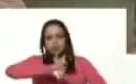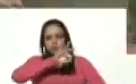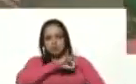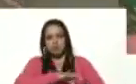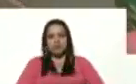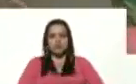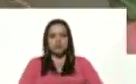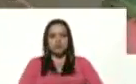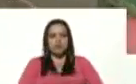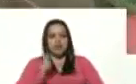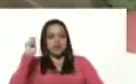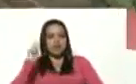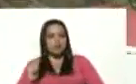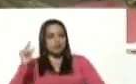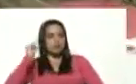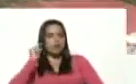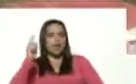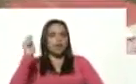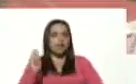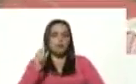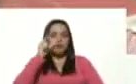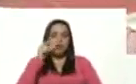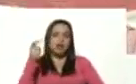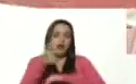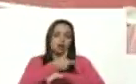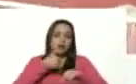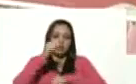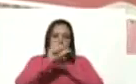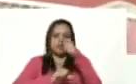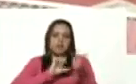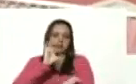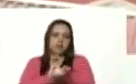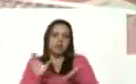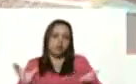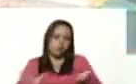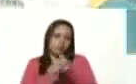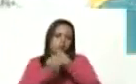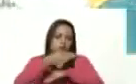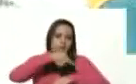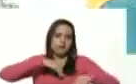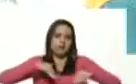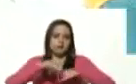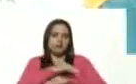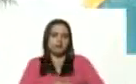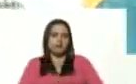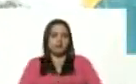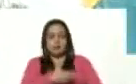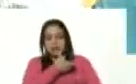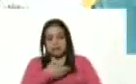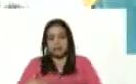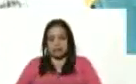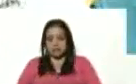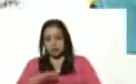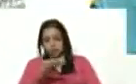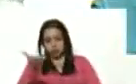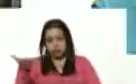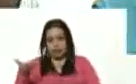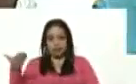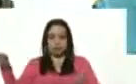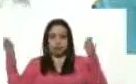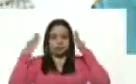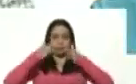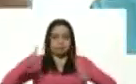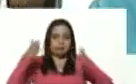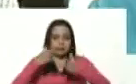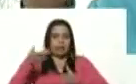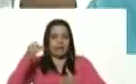las diputadas, los diputados, el gobierno de Caracas, sus ministras, ministros. Presidente, tal cual como usted lo instruyó, estamos en